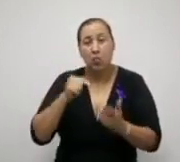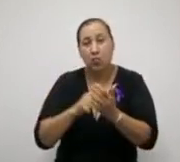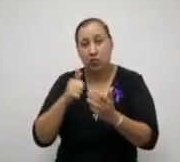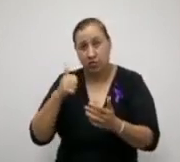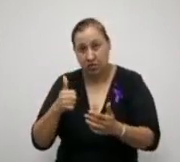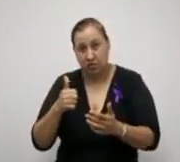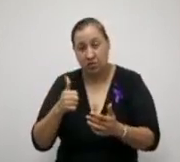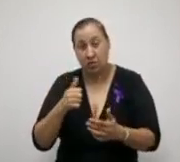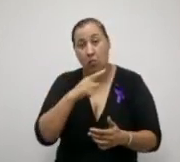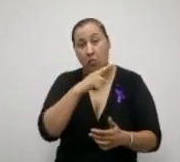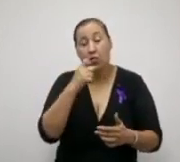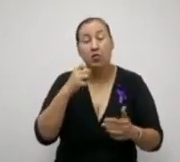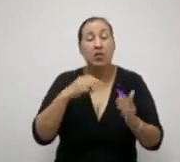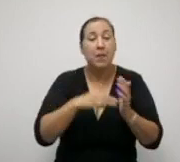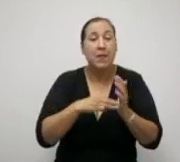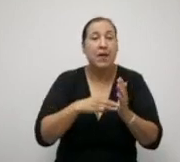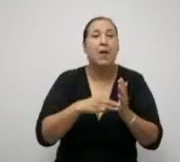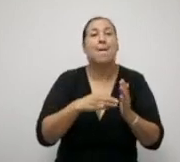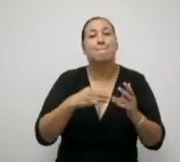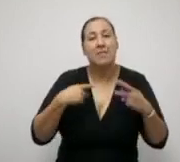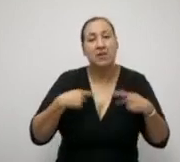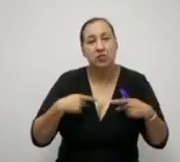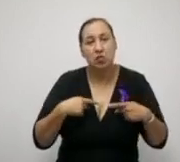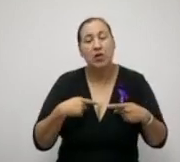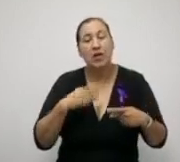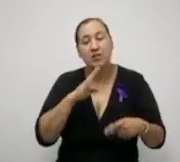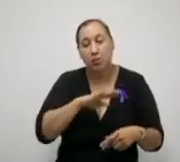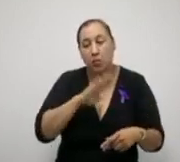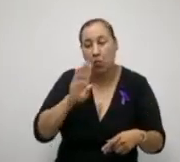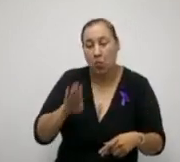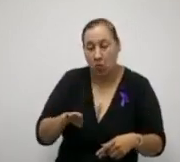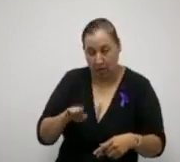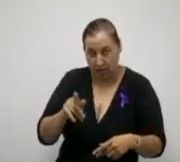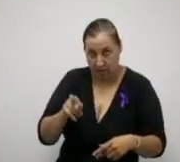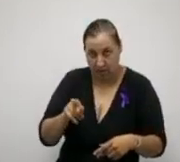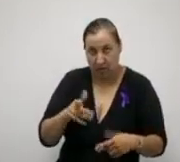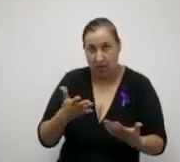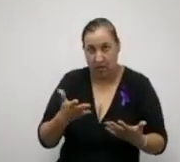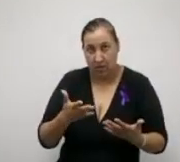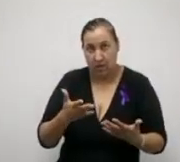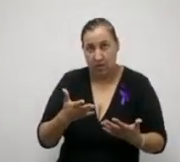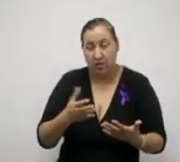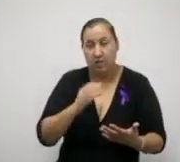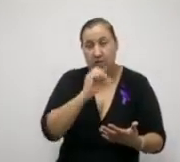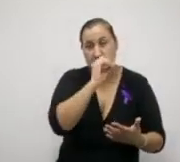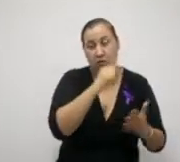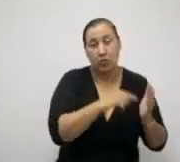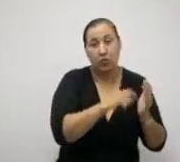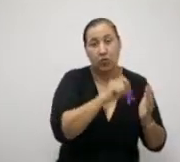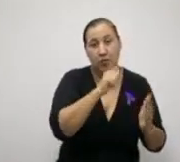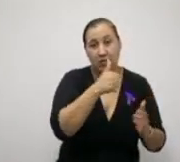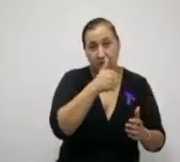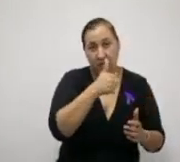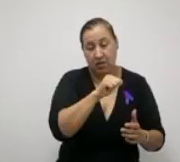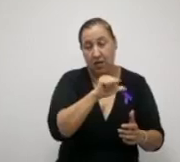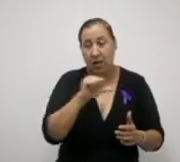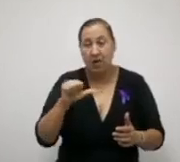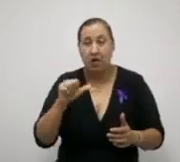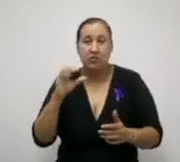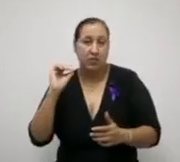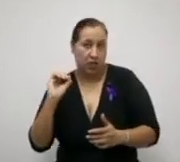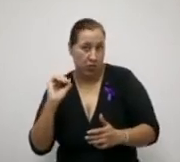Por cada 100.000 habitantes, en lo que se refiere a la tasa de mortalidad, es de 0.26, bajó a